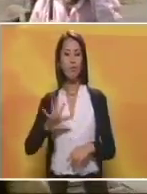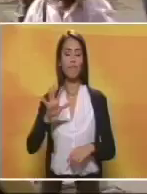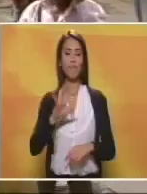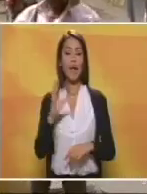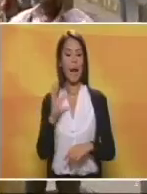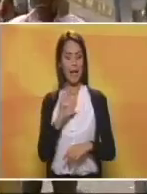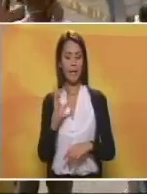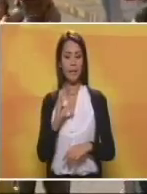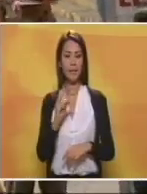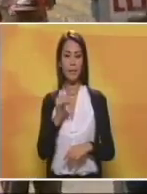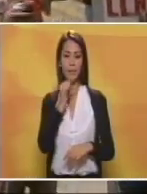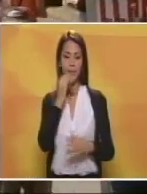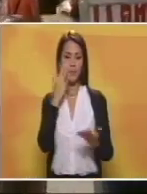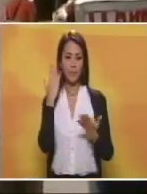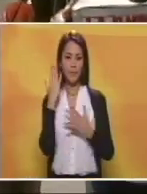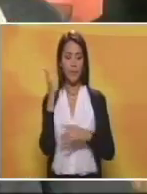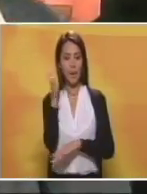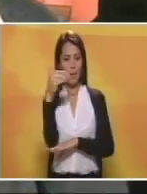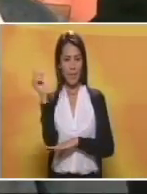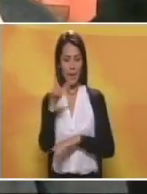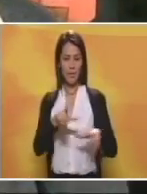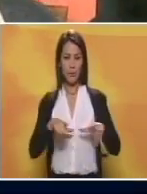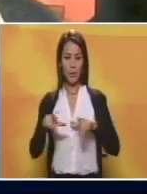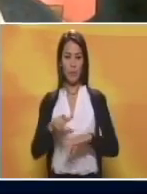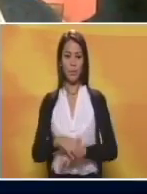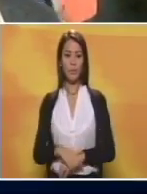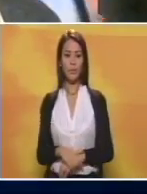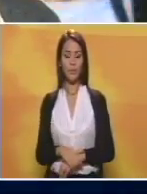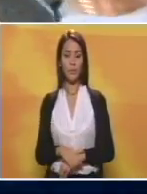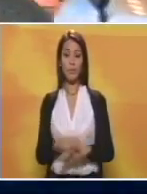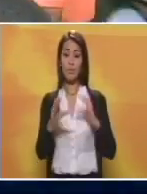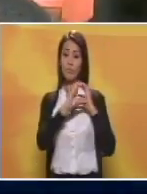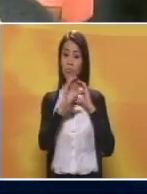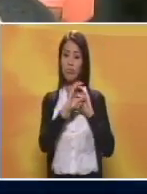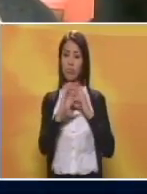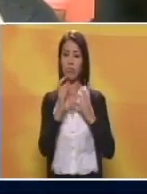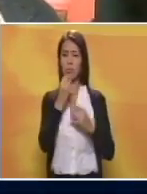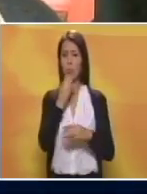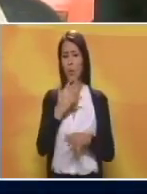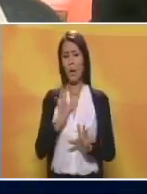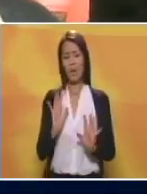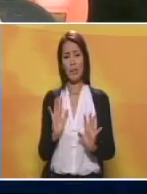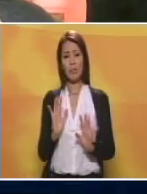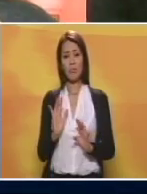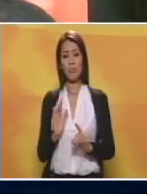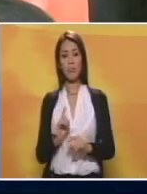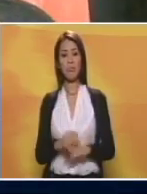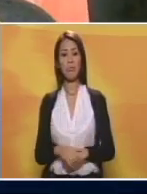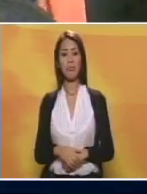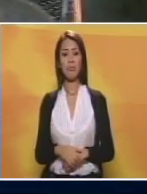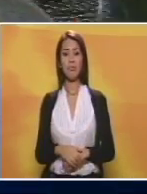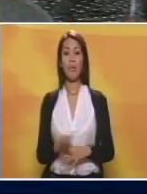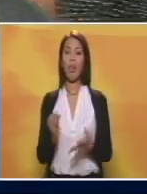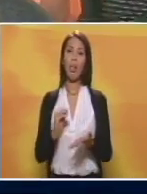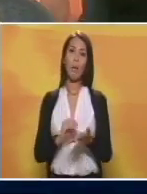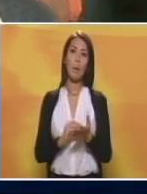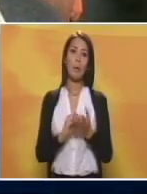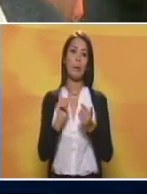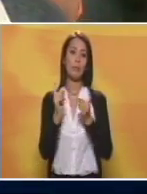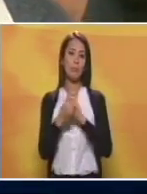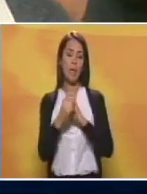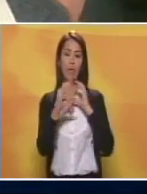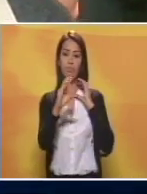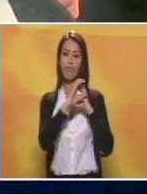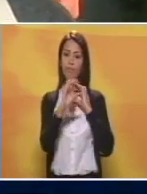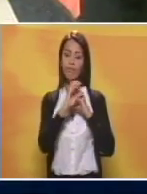ciudad capital, y esto fue en el terminal de La Bandera. Vean. El viaje estuvo, bueno. Hubo que hacer transbordo porque el transporte